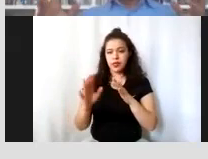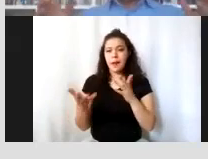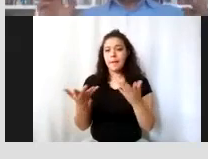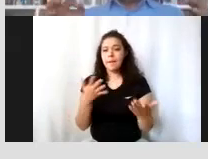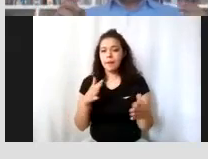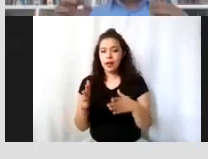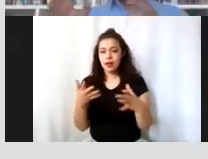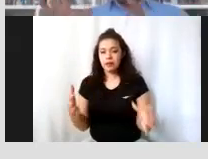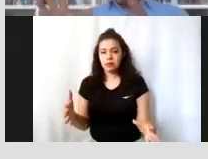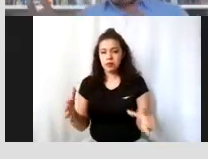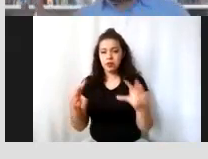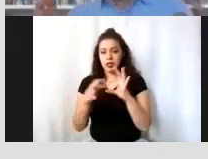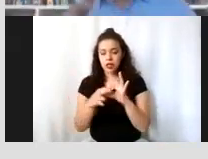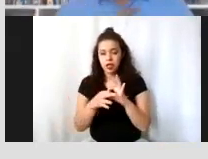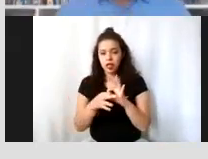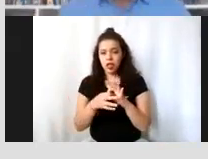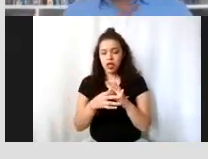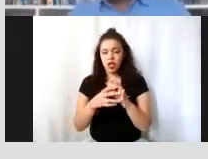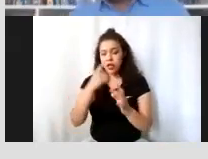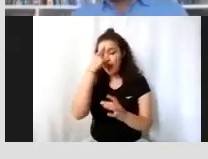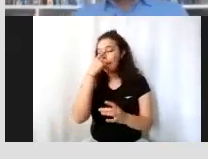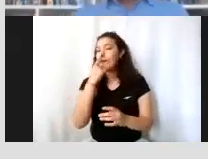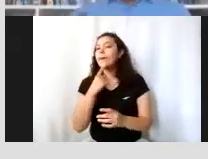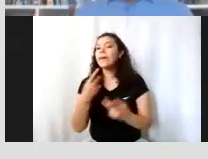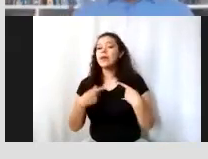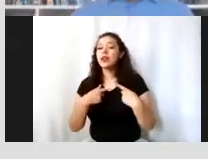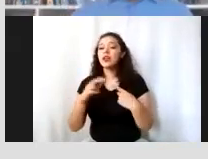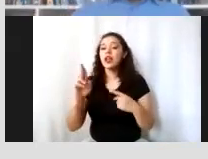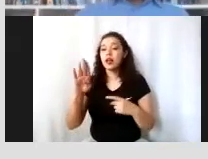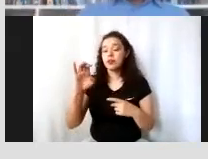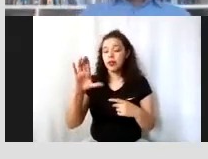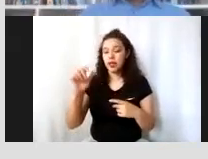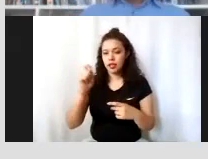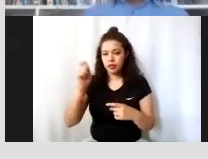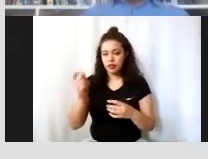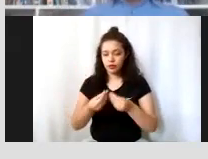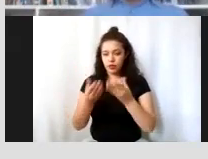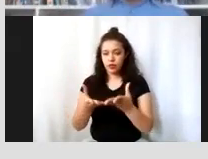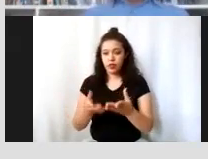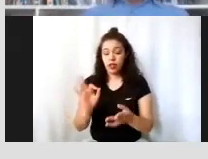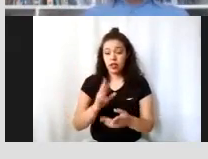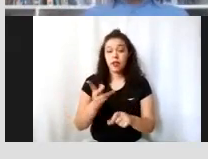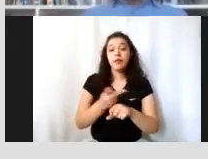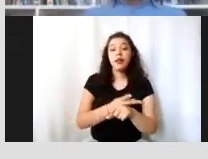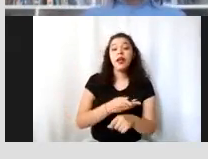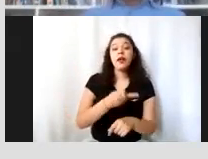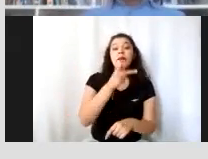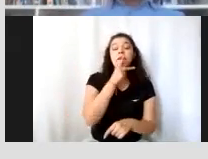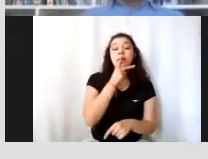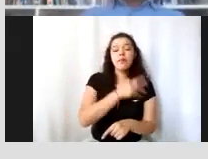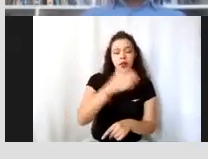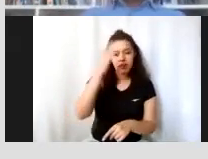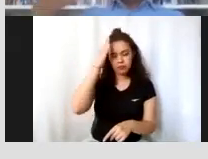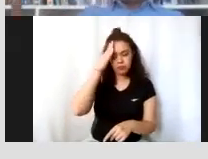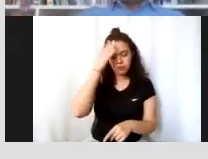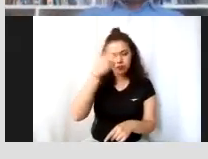con el perfil o con el universo de las personas que reciben una beca. Pero, ¿qué pasaría si el padre, el tutor, les dice,